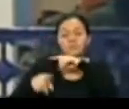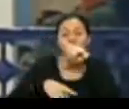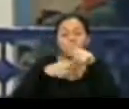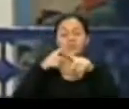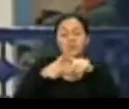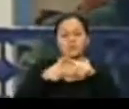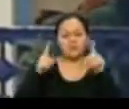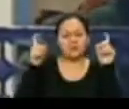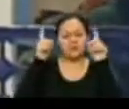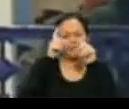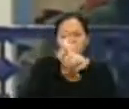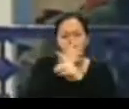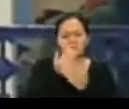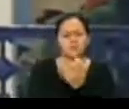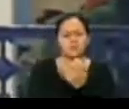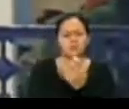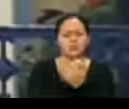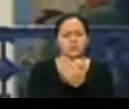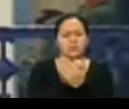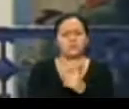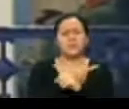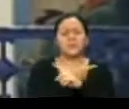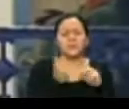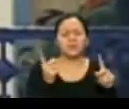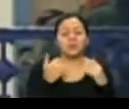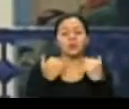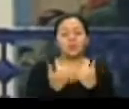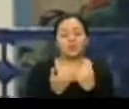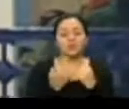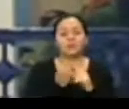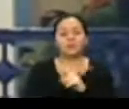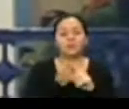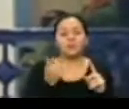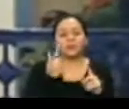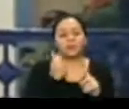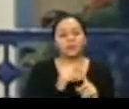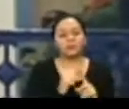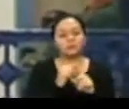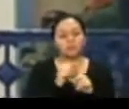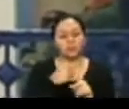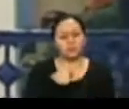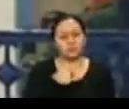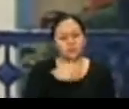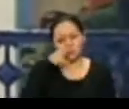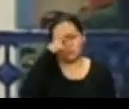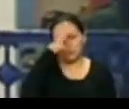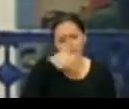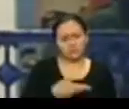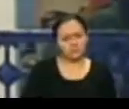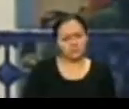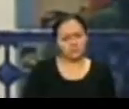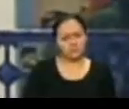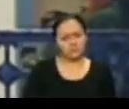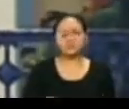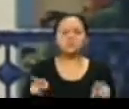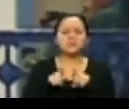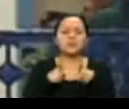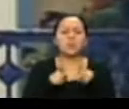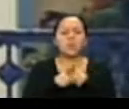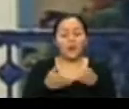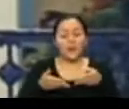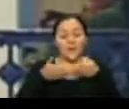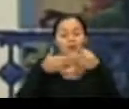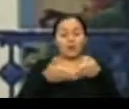difícil situación económica que atravesamos, insultan nuestra inteligencia. Es como si un capitán de un